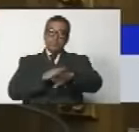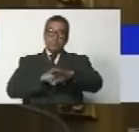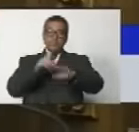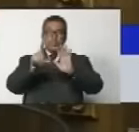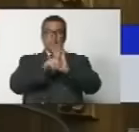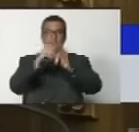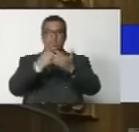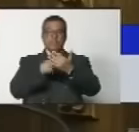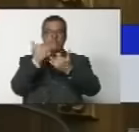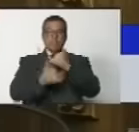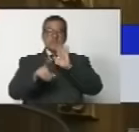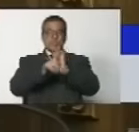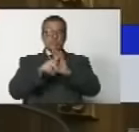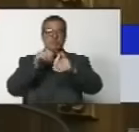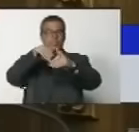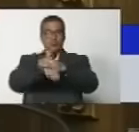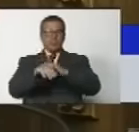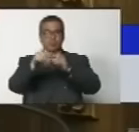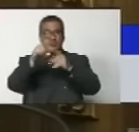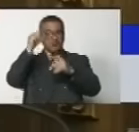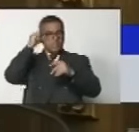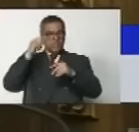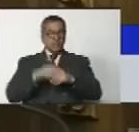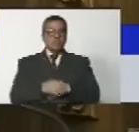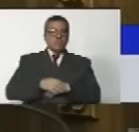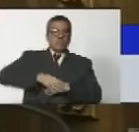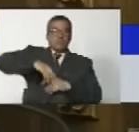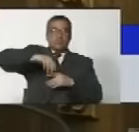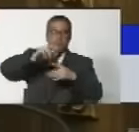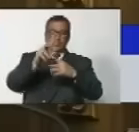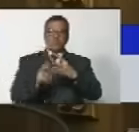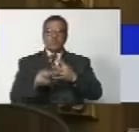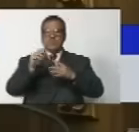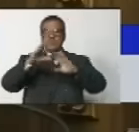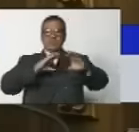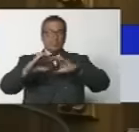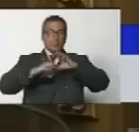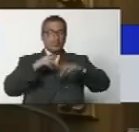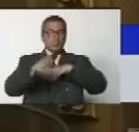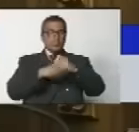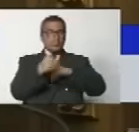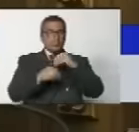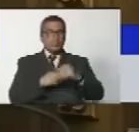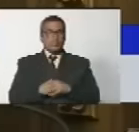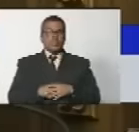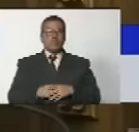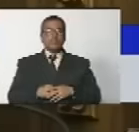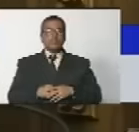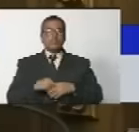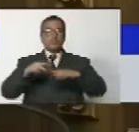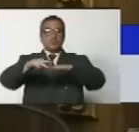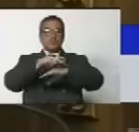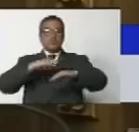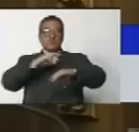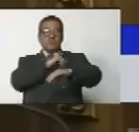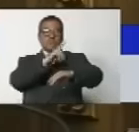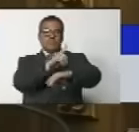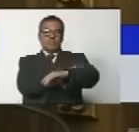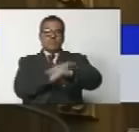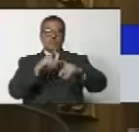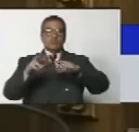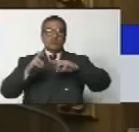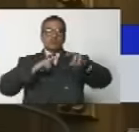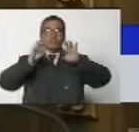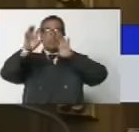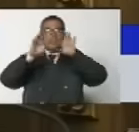ley para incluirlo entre los asuntos del orden del día. Tercero, comunicaciones suscritas por el ministro del Poder Popular para